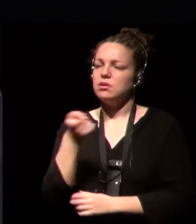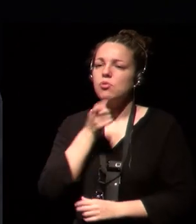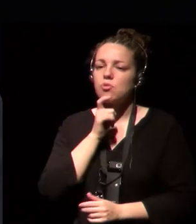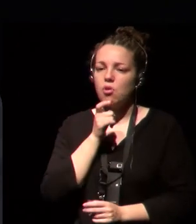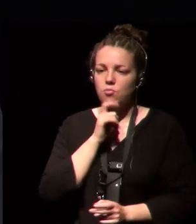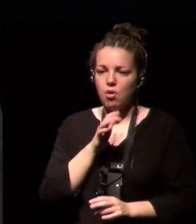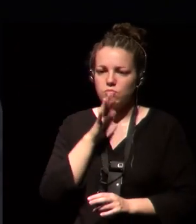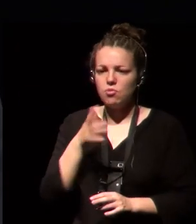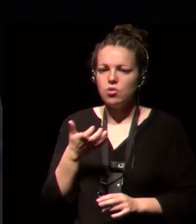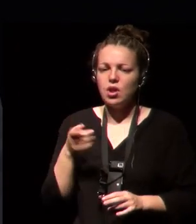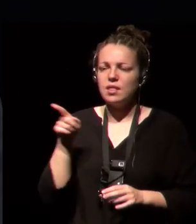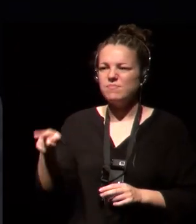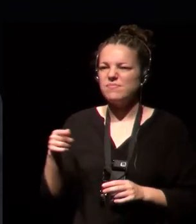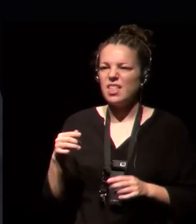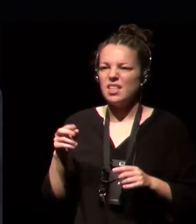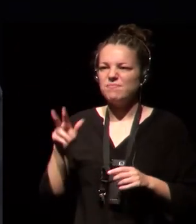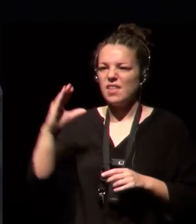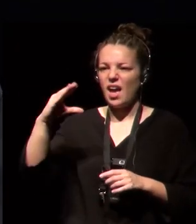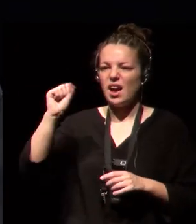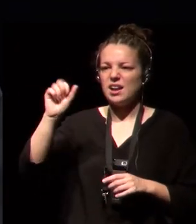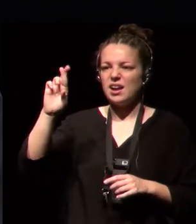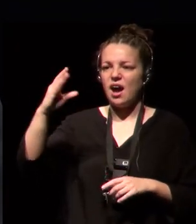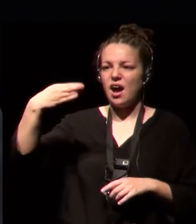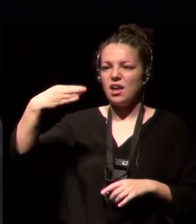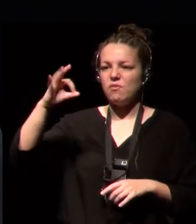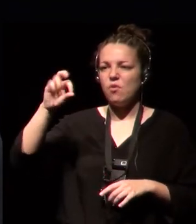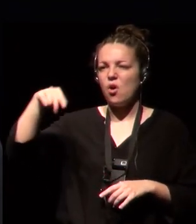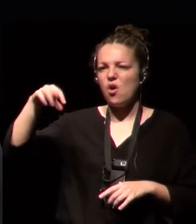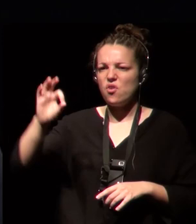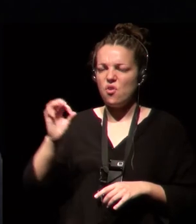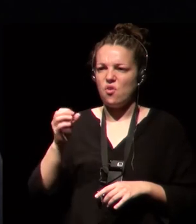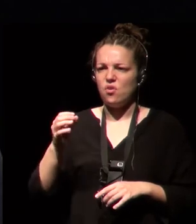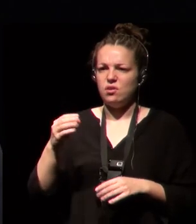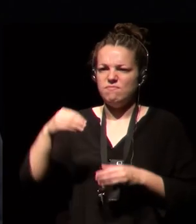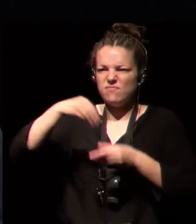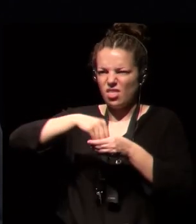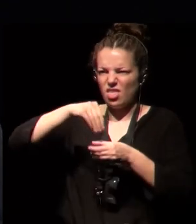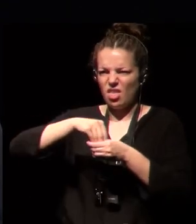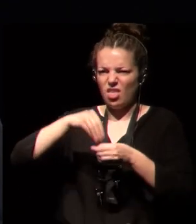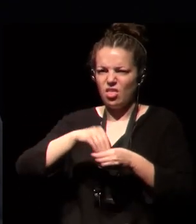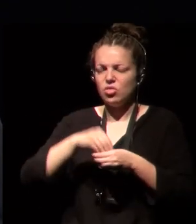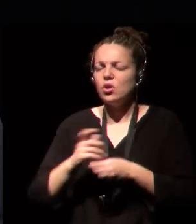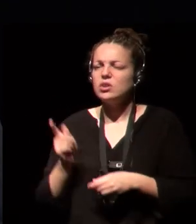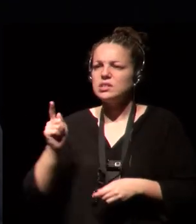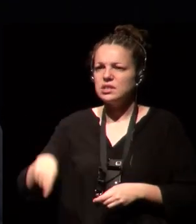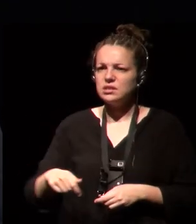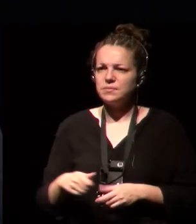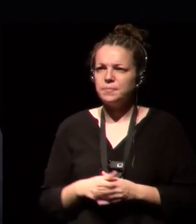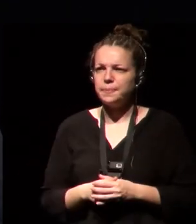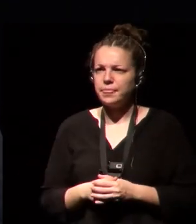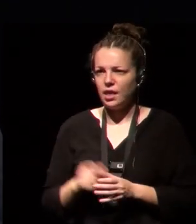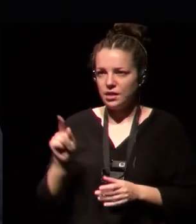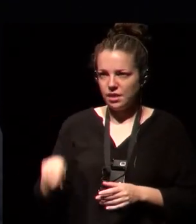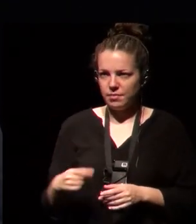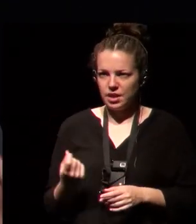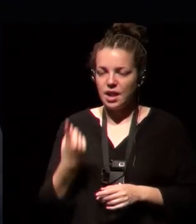think son in that iconic way. And then I want you, with y the community también urgency or the community need, I want you to be creative de la about comunidad, how you think también hay que